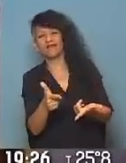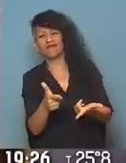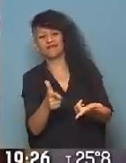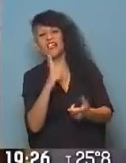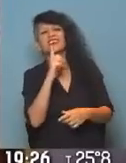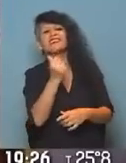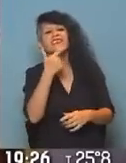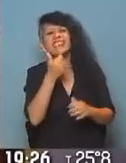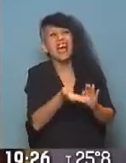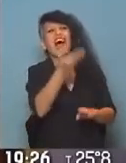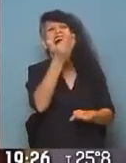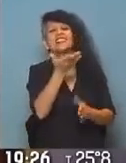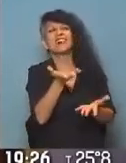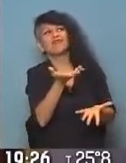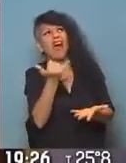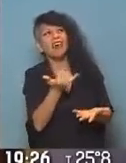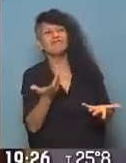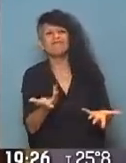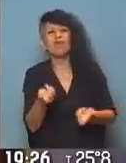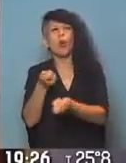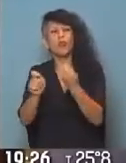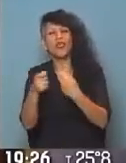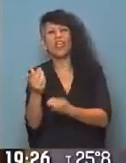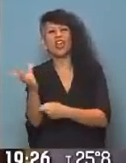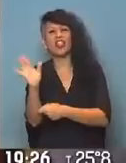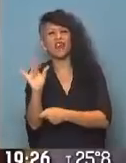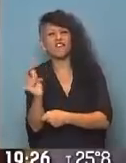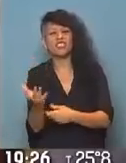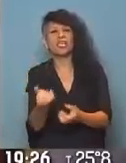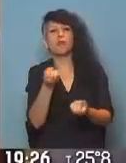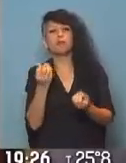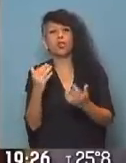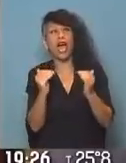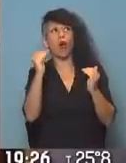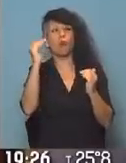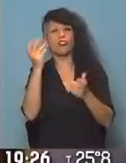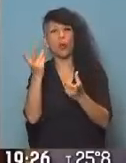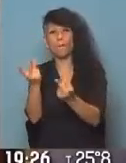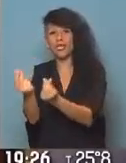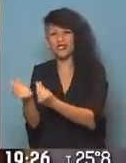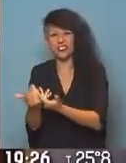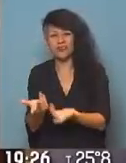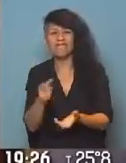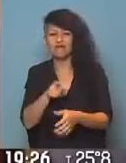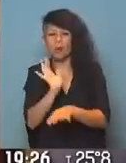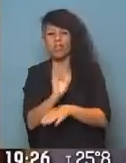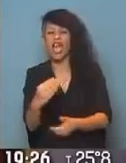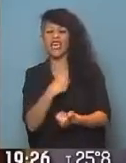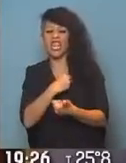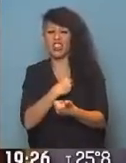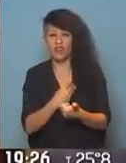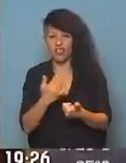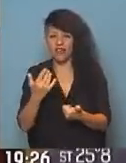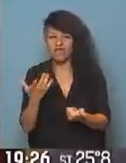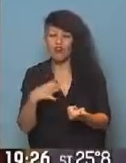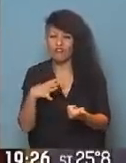hacer difícil vender dado tu traslado a precios por un lado es esa parte que tiene que ver con credibilidad y por el otro tiene que ver con que en